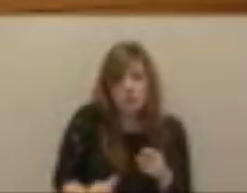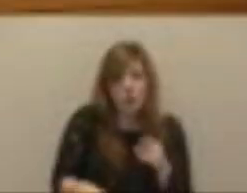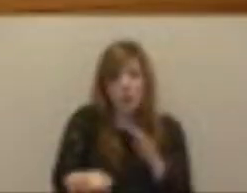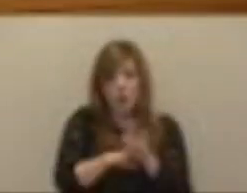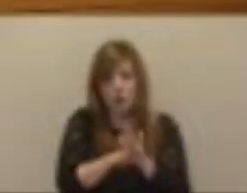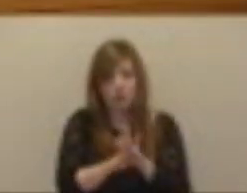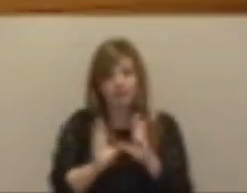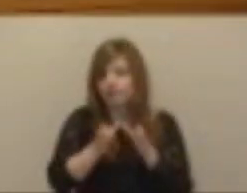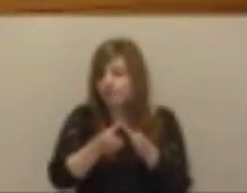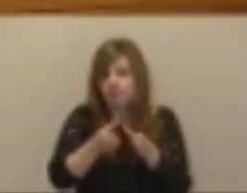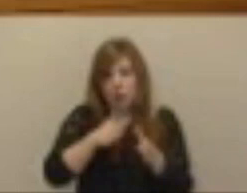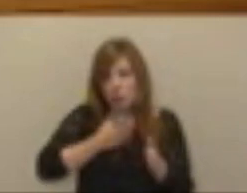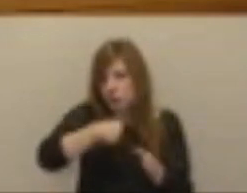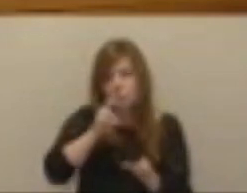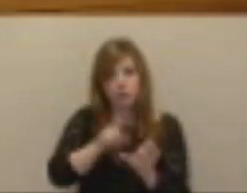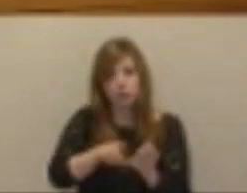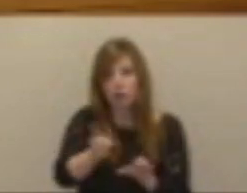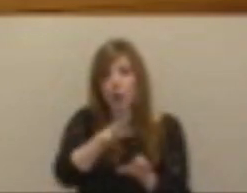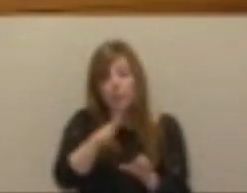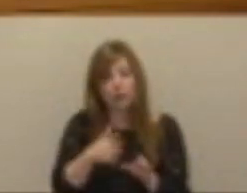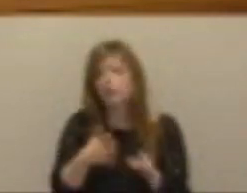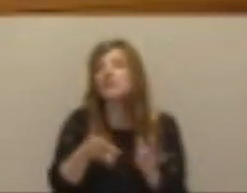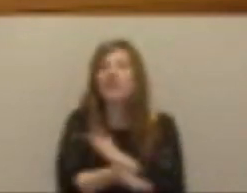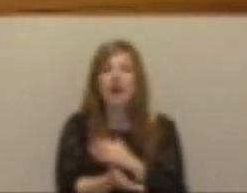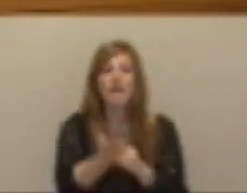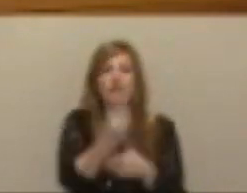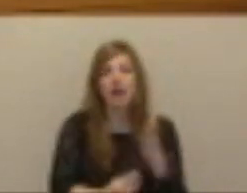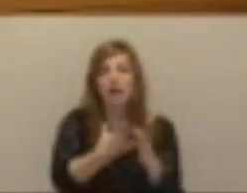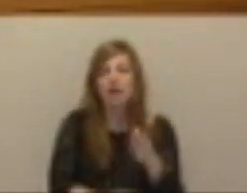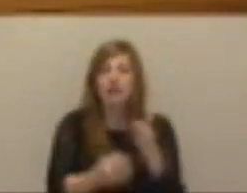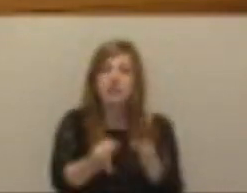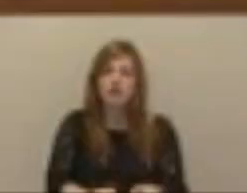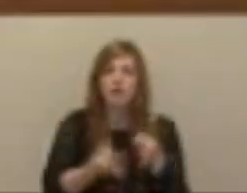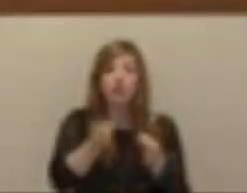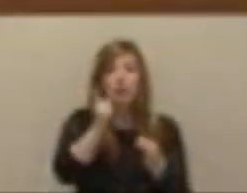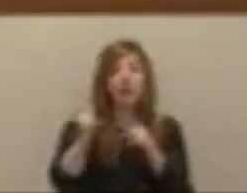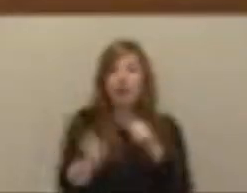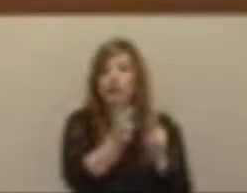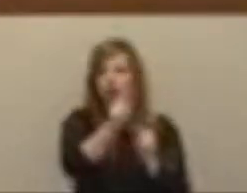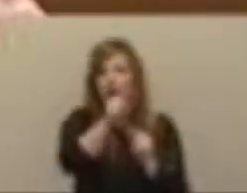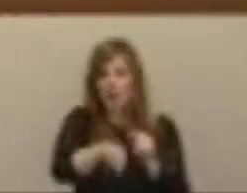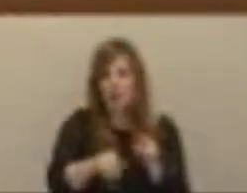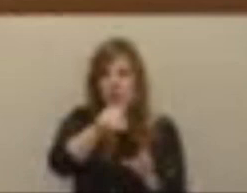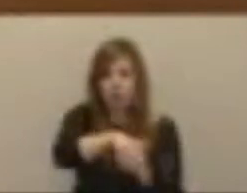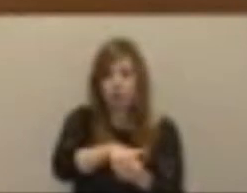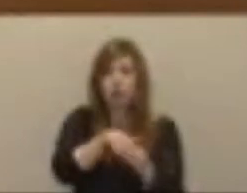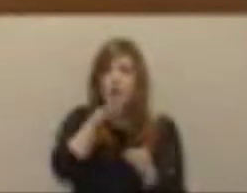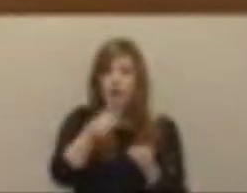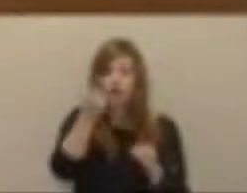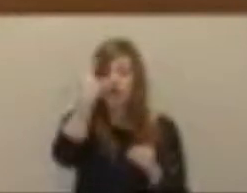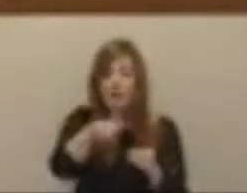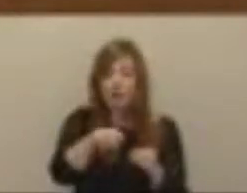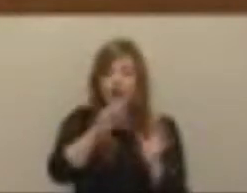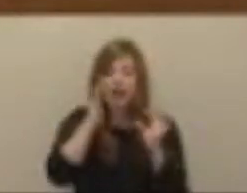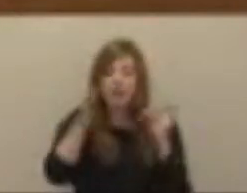este grupo político. Porque una y otra vez nos estrellaremos, no solamente en el debate, sino también en los votos. Todos sabemos cuál es la correlación de fuerzas que hay.